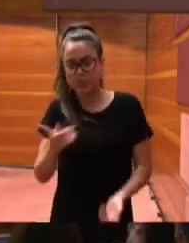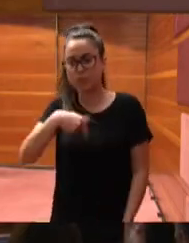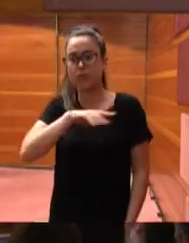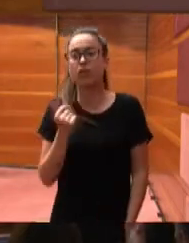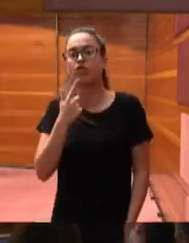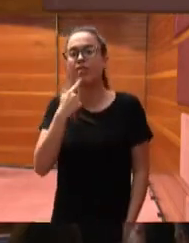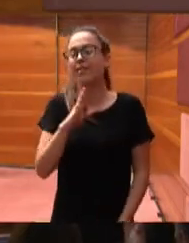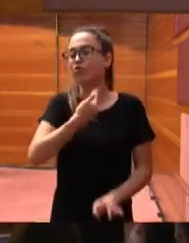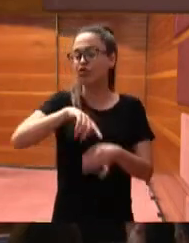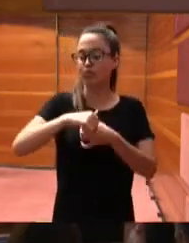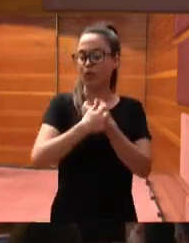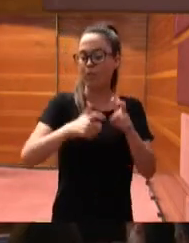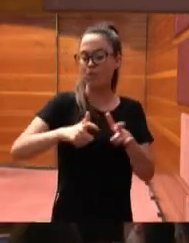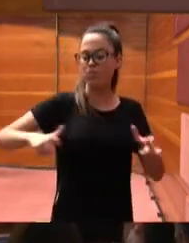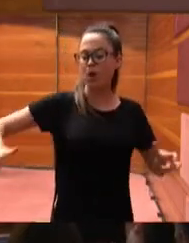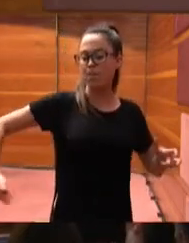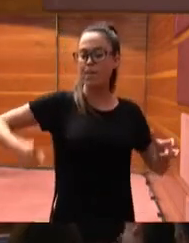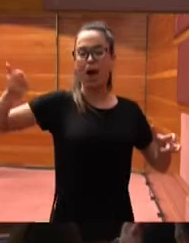hayan participado? Escuela.